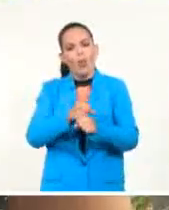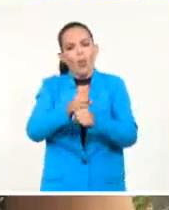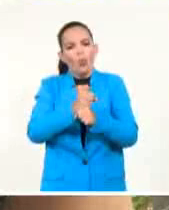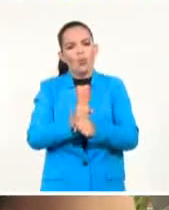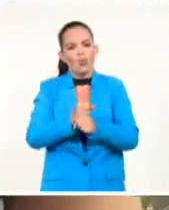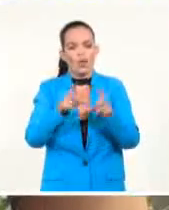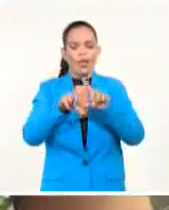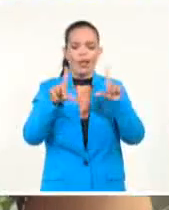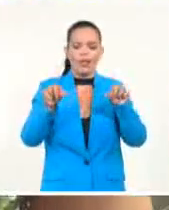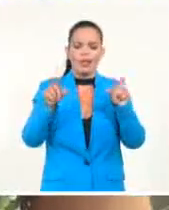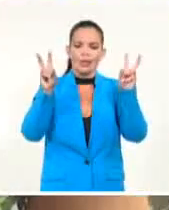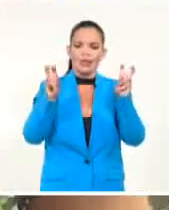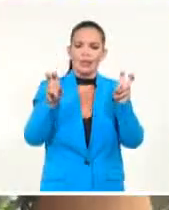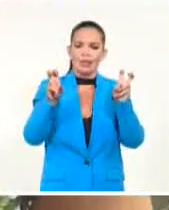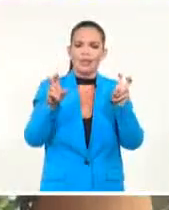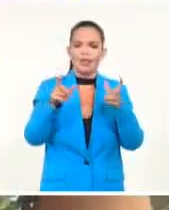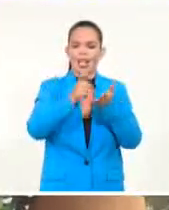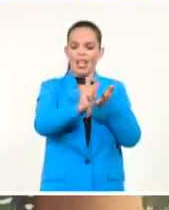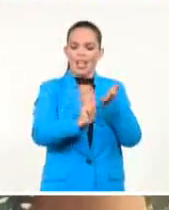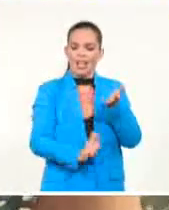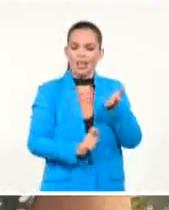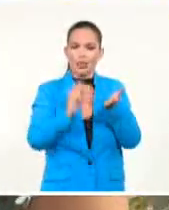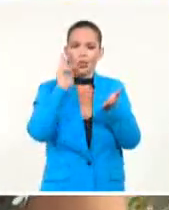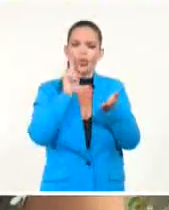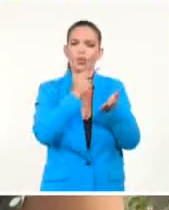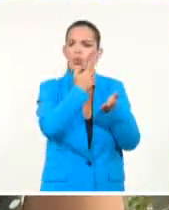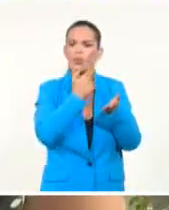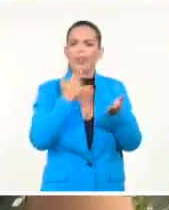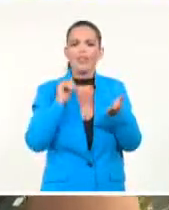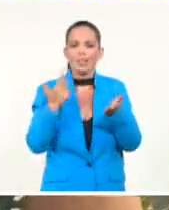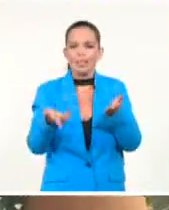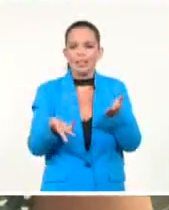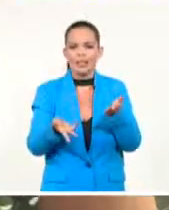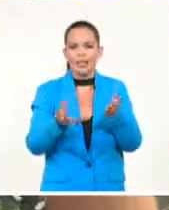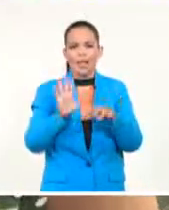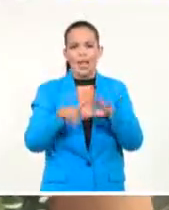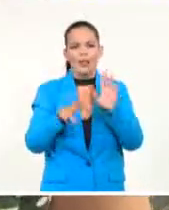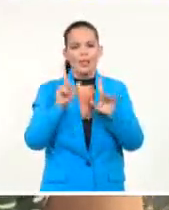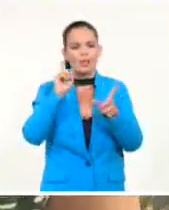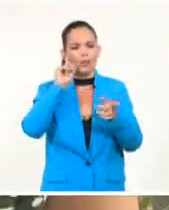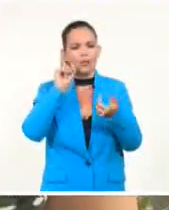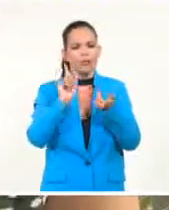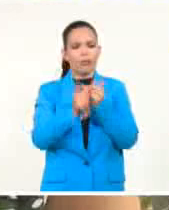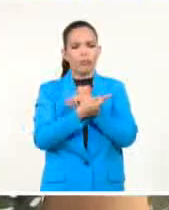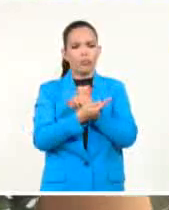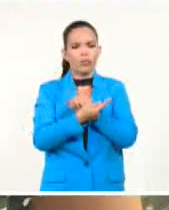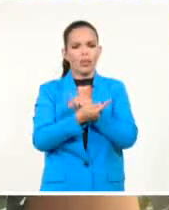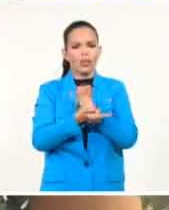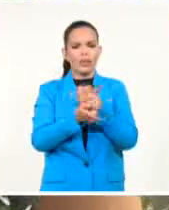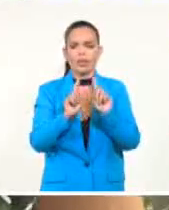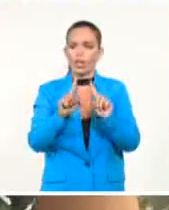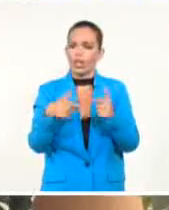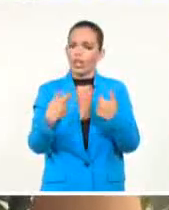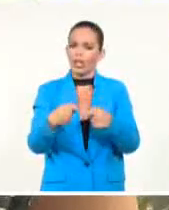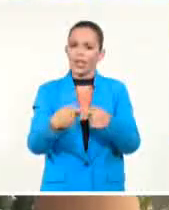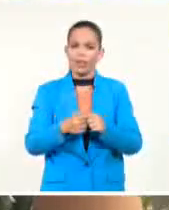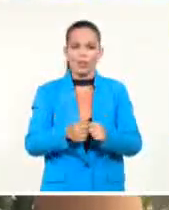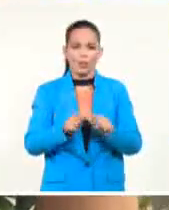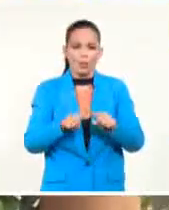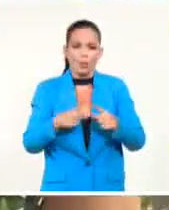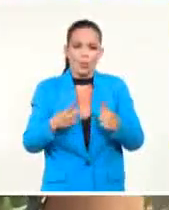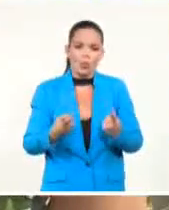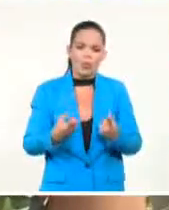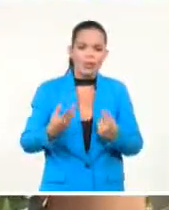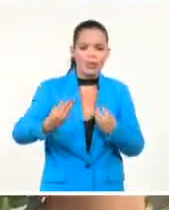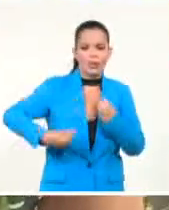beneficio de estas series de operadores de redes sociales, que son operadores en esta guerra mediática, en esta guerra